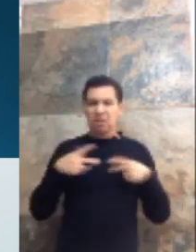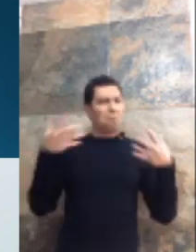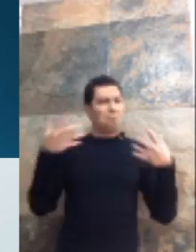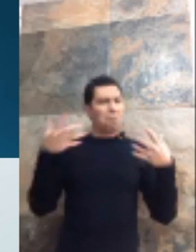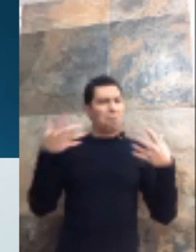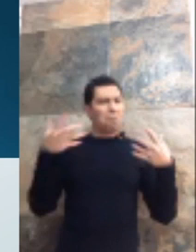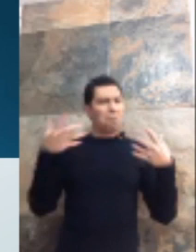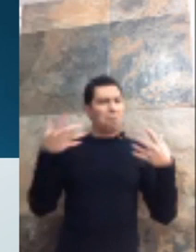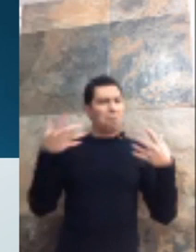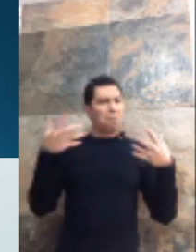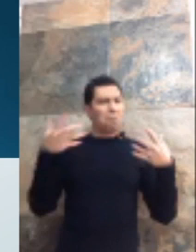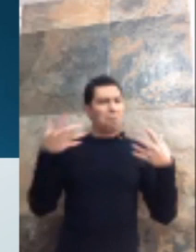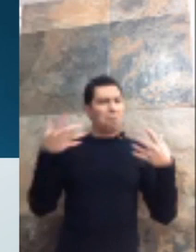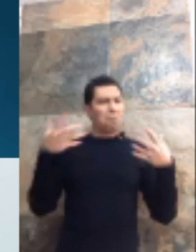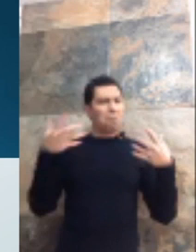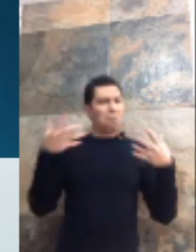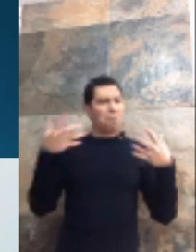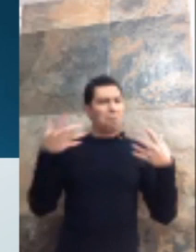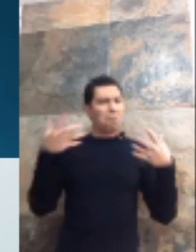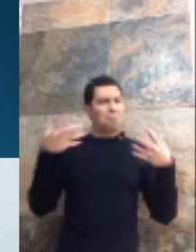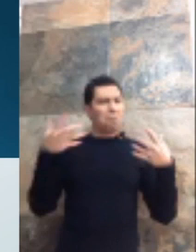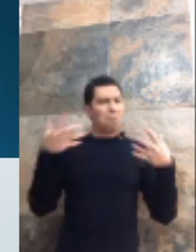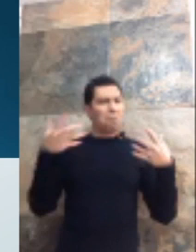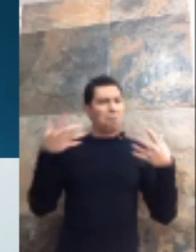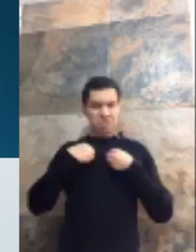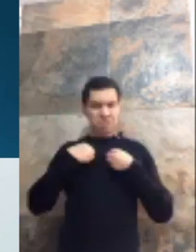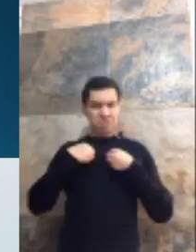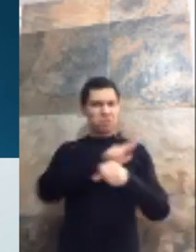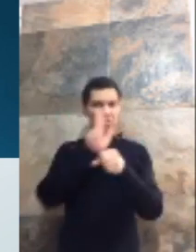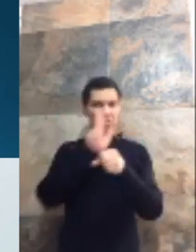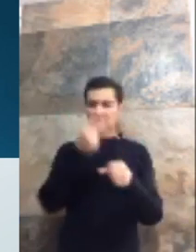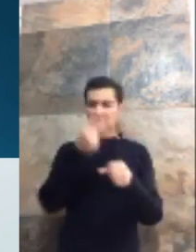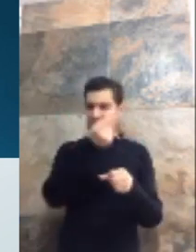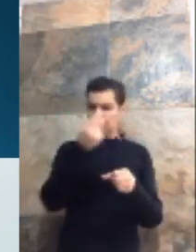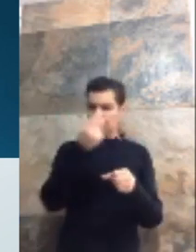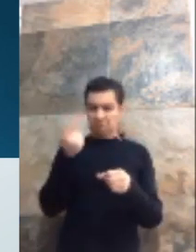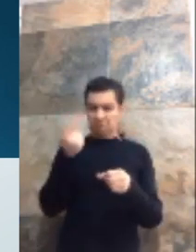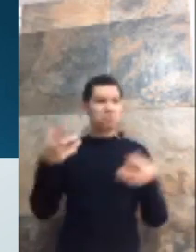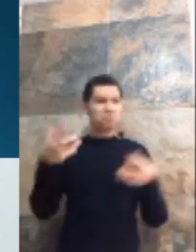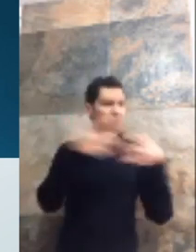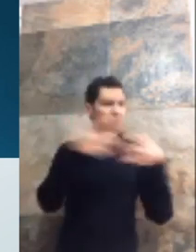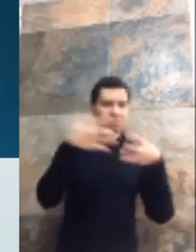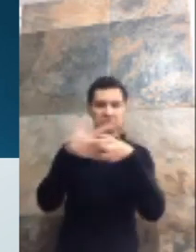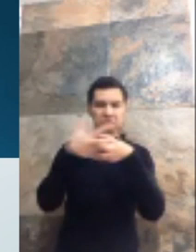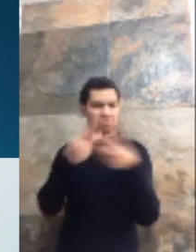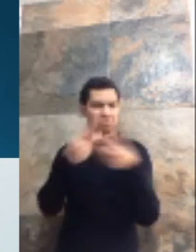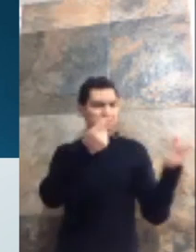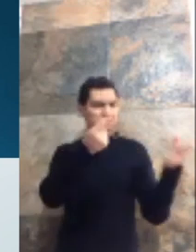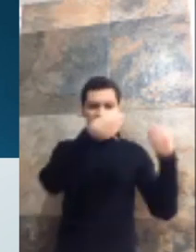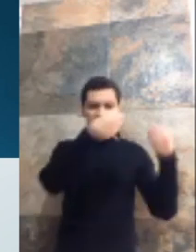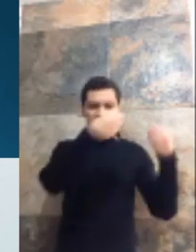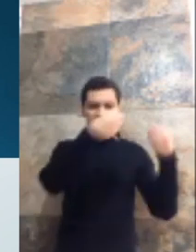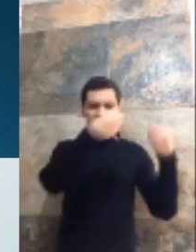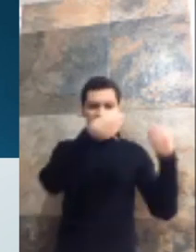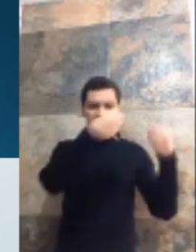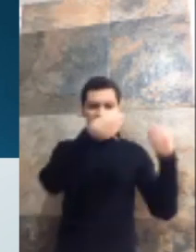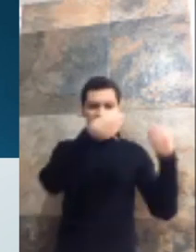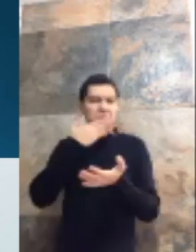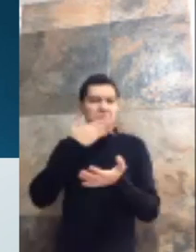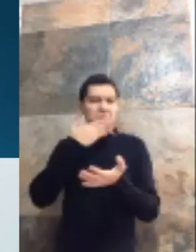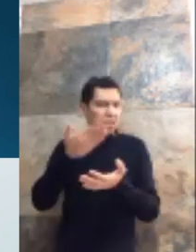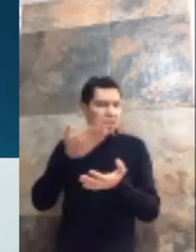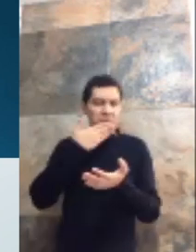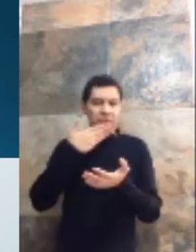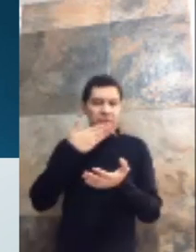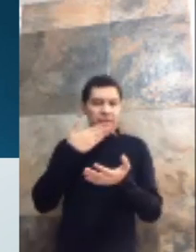rapidísima. En 24 o 48 horas van a estar funcionando como si hubiera pasado algo menor. Pero